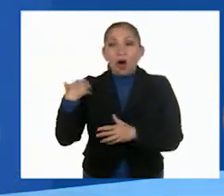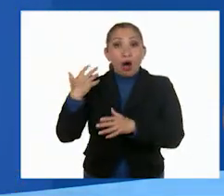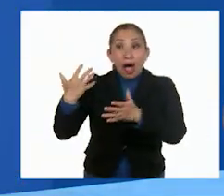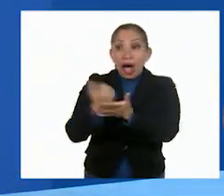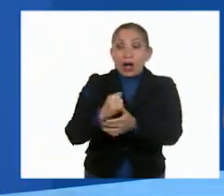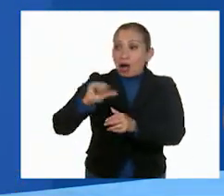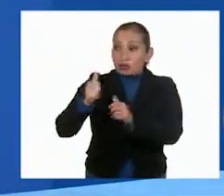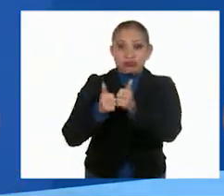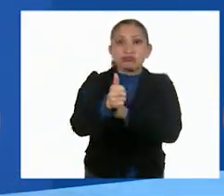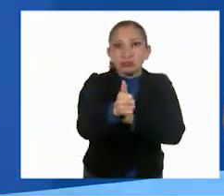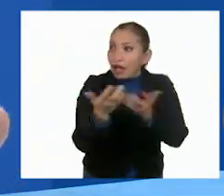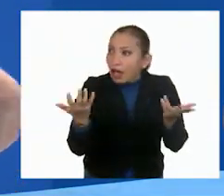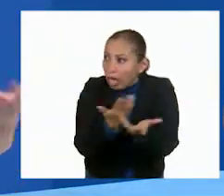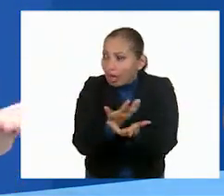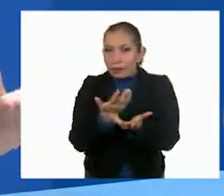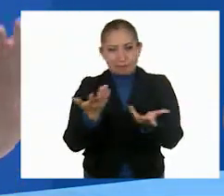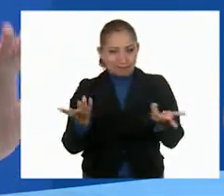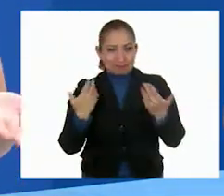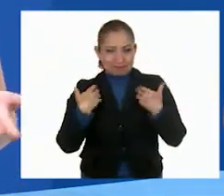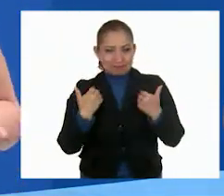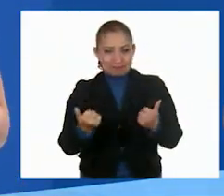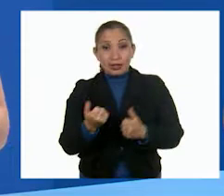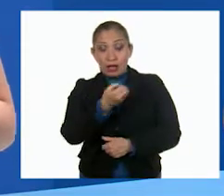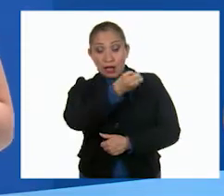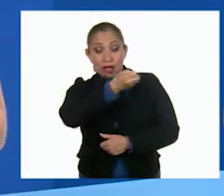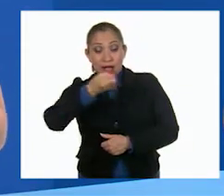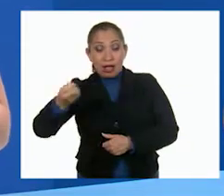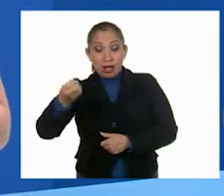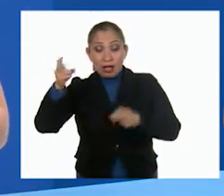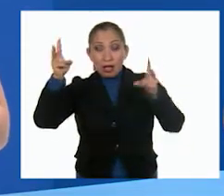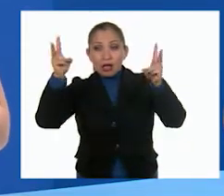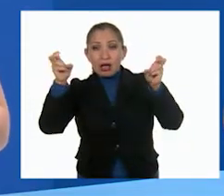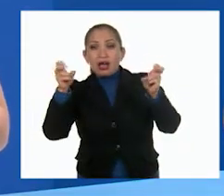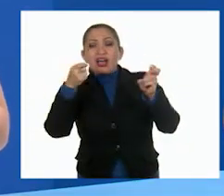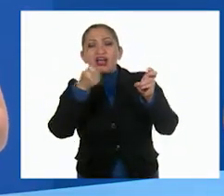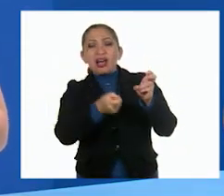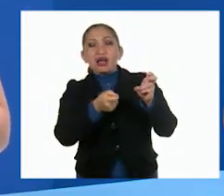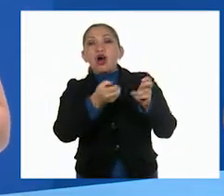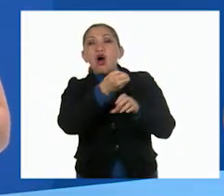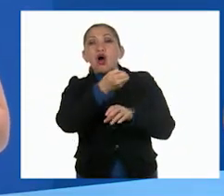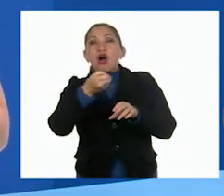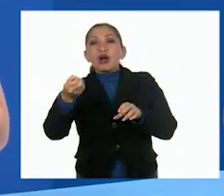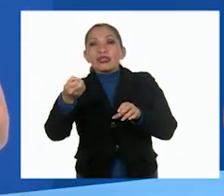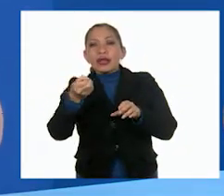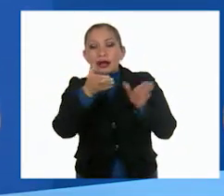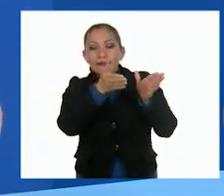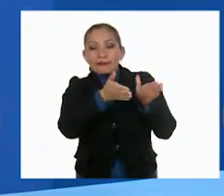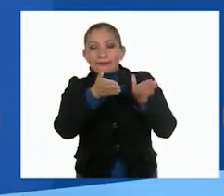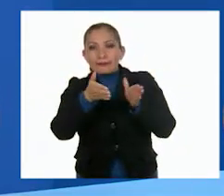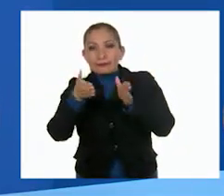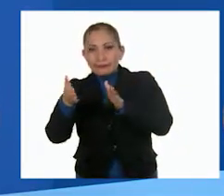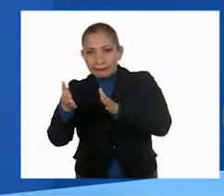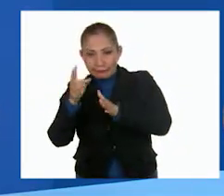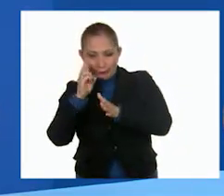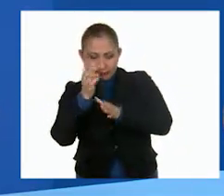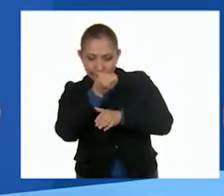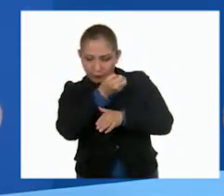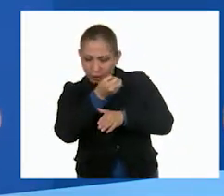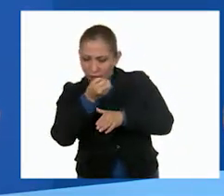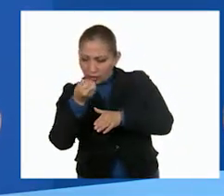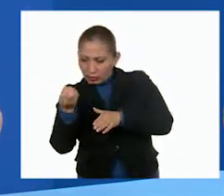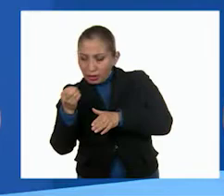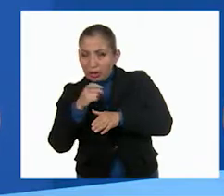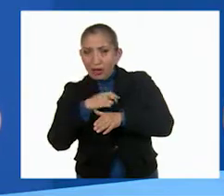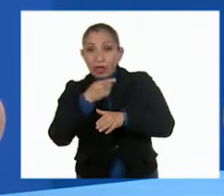demás. Muy bien. Los refranes, si se dan cuenta, también señalan un orden lógico. En su estructura,